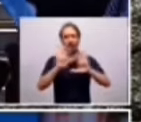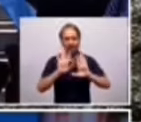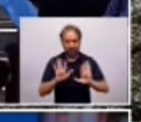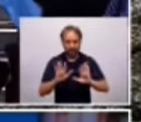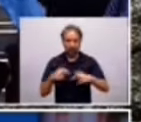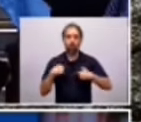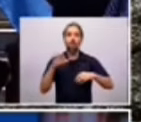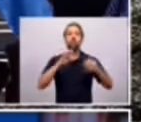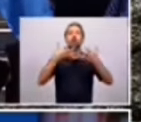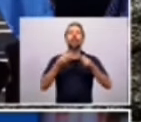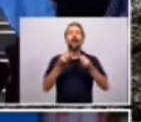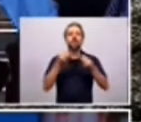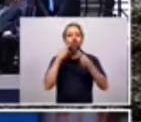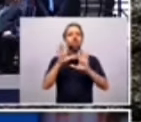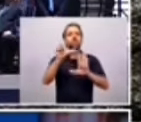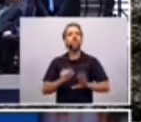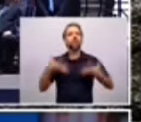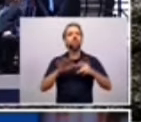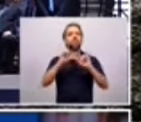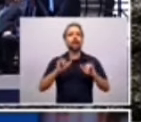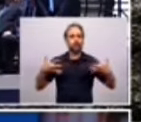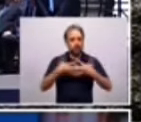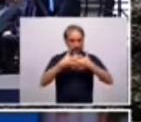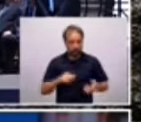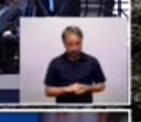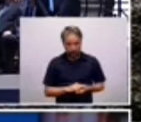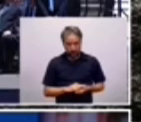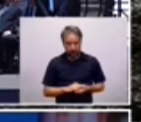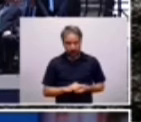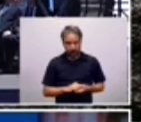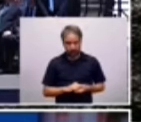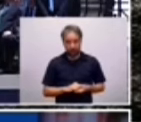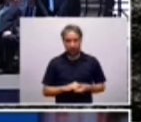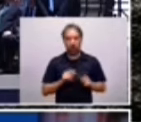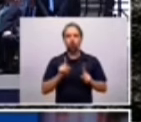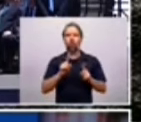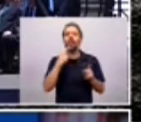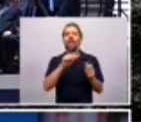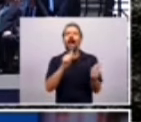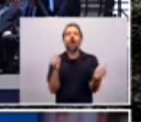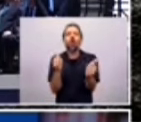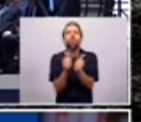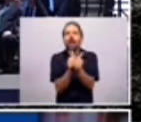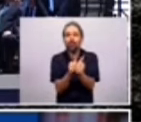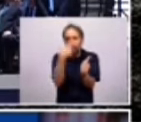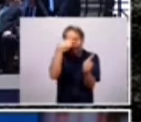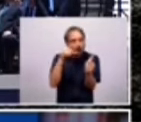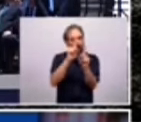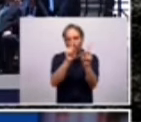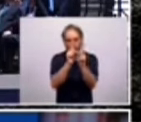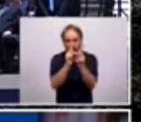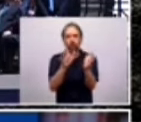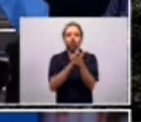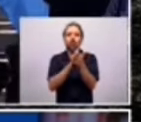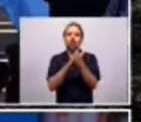para la gente de bien. ¿Qué es la gente de bien? ¿El pobre no es gente de bien? No, es un el orco. Que vive...